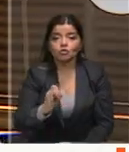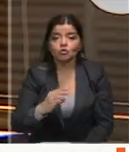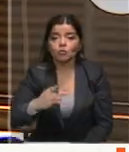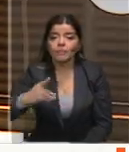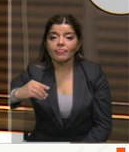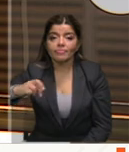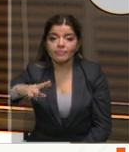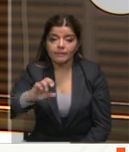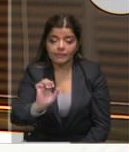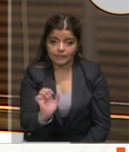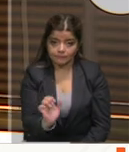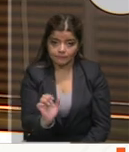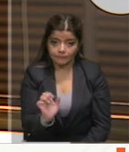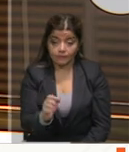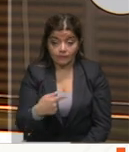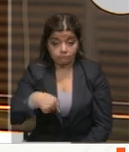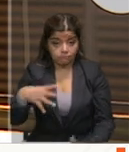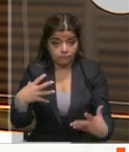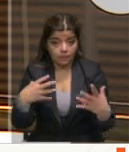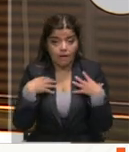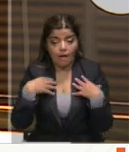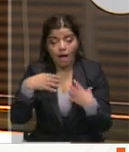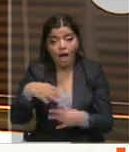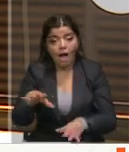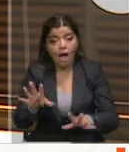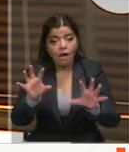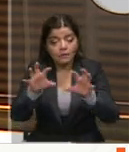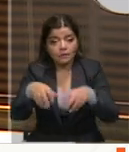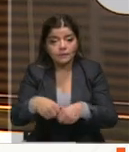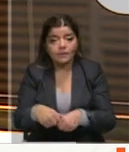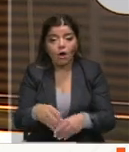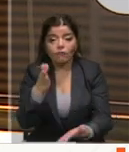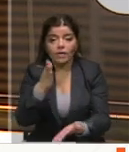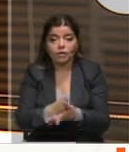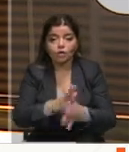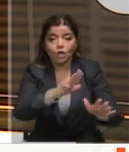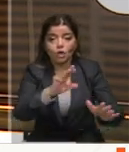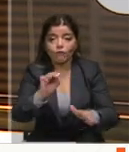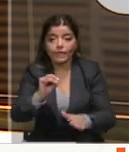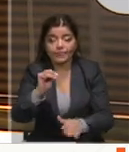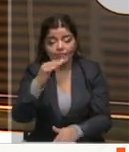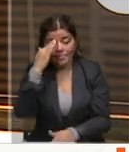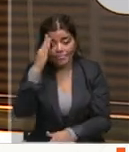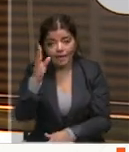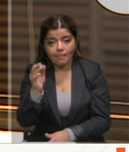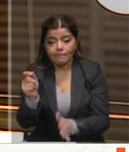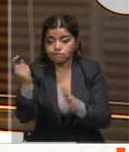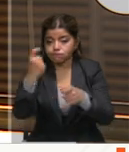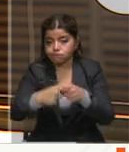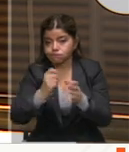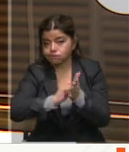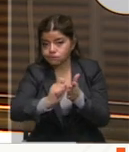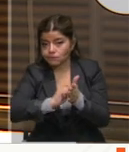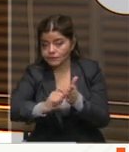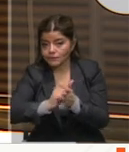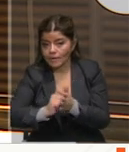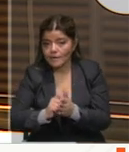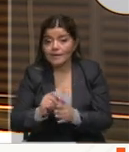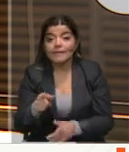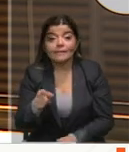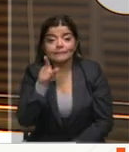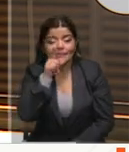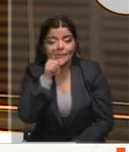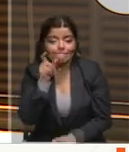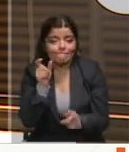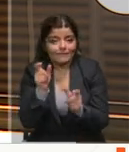hacerse cargo de un animal, tiene la obligación dentro de los primeros 90 días de registrar al animal. Cuando uno infringe la ley de tenencia responsable, es competencia de las municipalidades